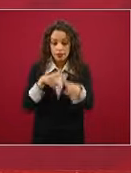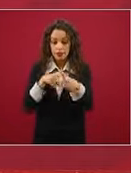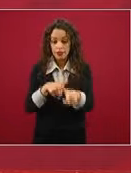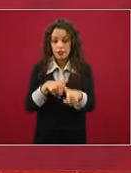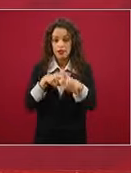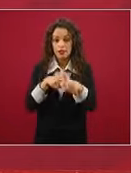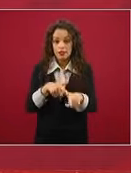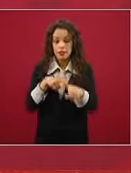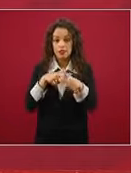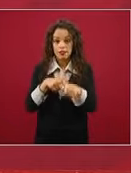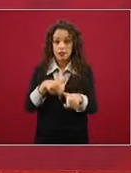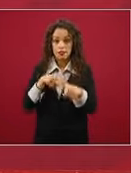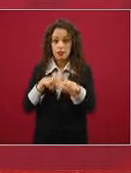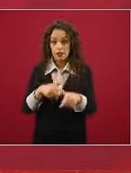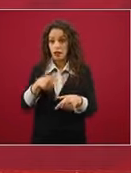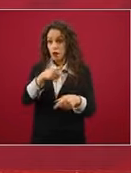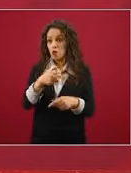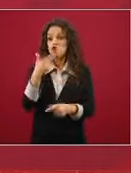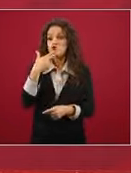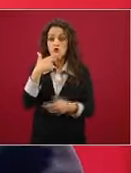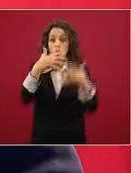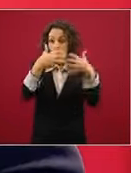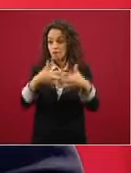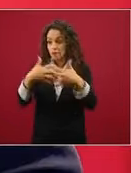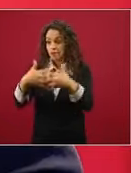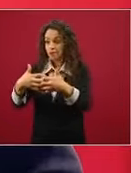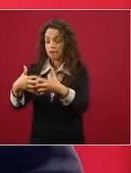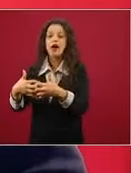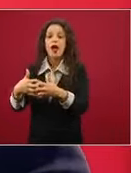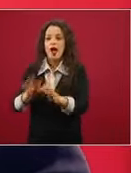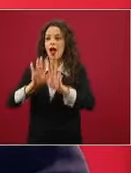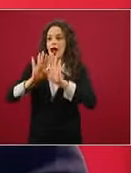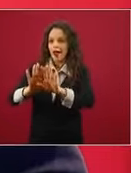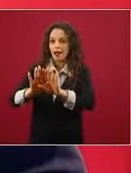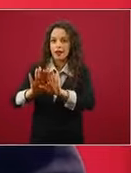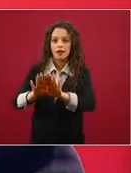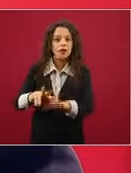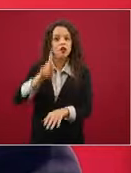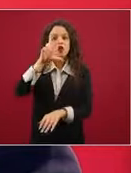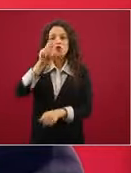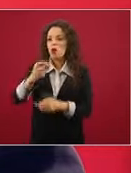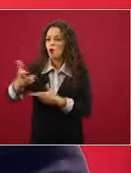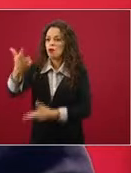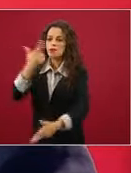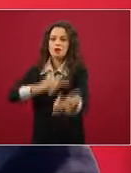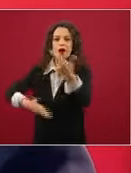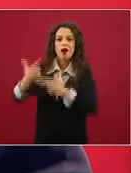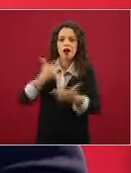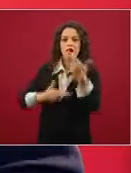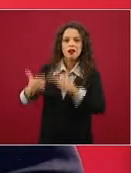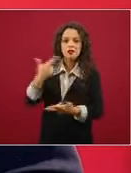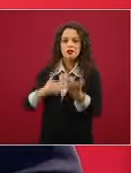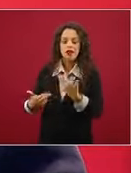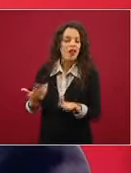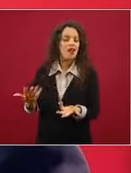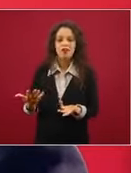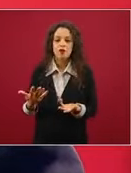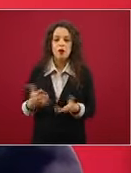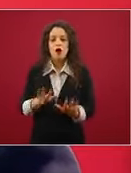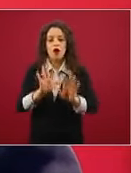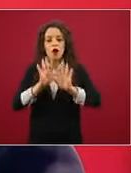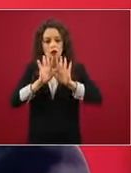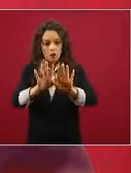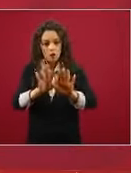dar marcha atrás a lo ya ganado, dejar instalado lo que se puede mantener fijo, convertir en fijo lo que ahora